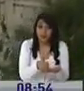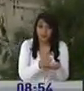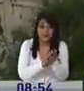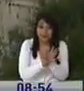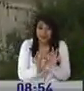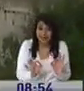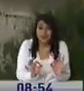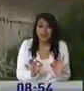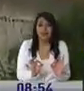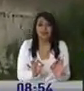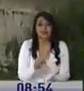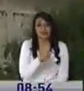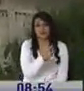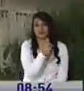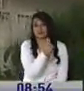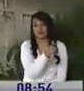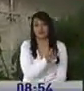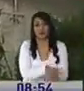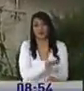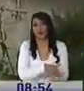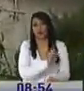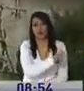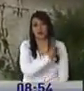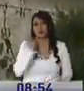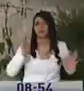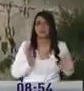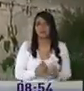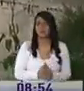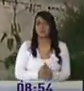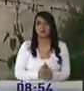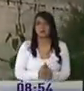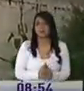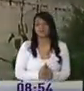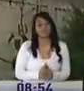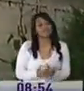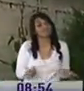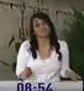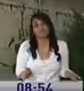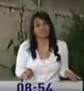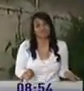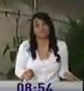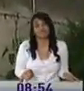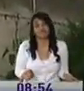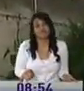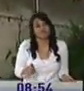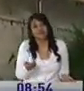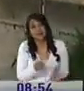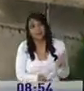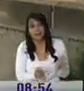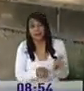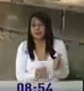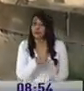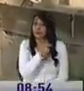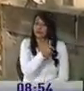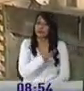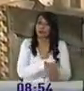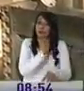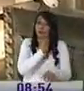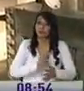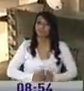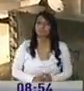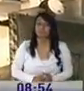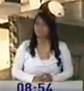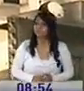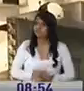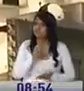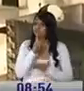serán ellos también eh serán ellos eh Cómplices de lo que pueda pasar en adelante Así es como vemos en las